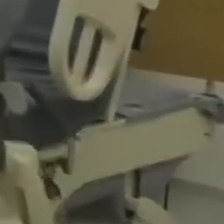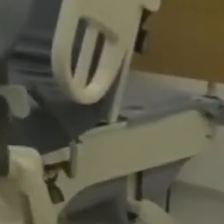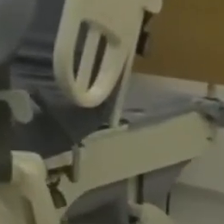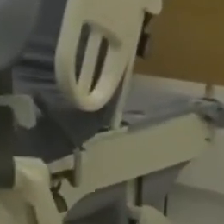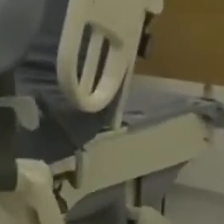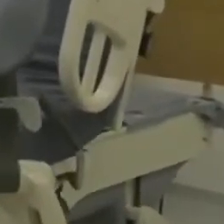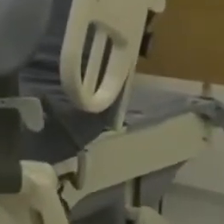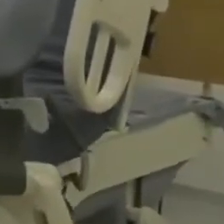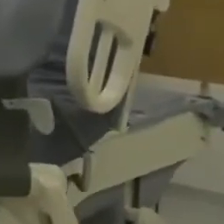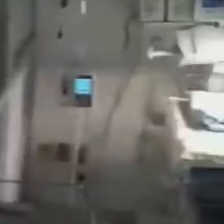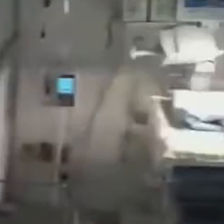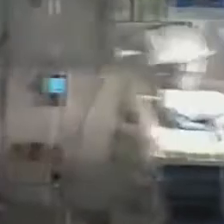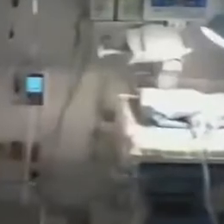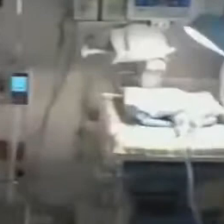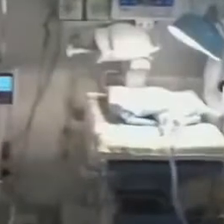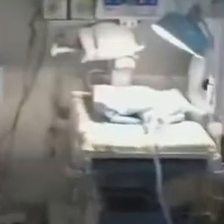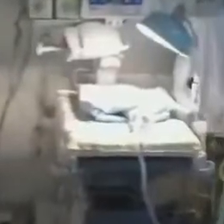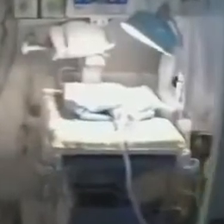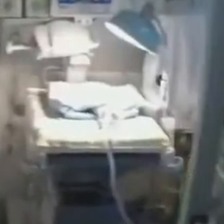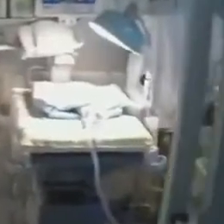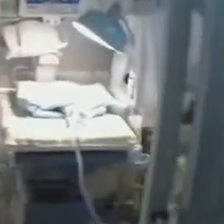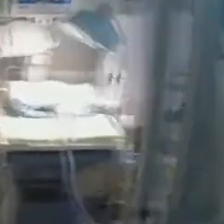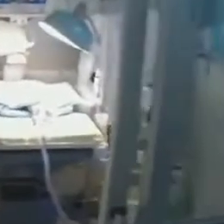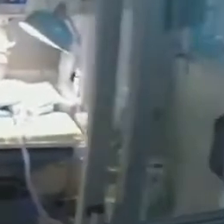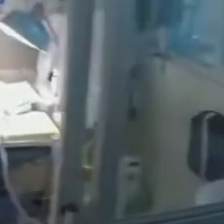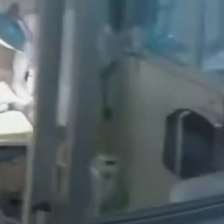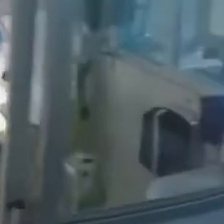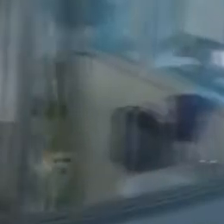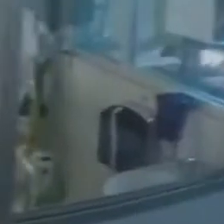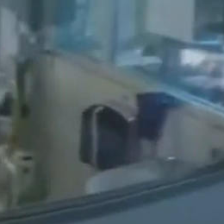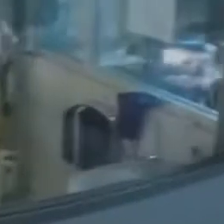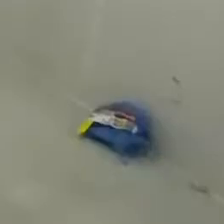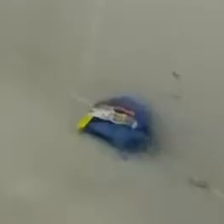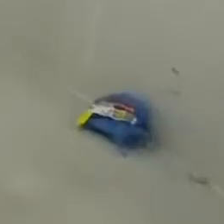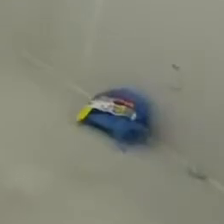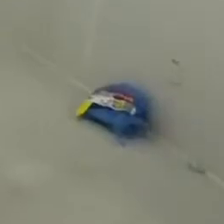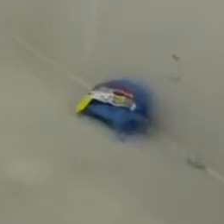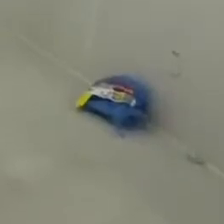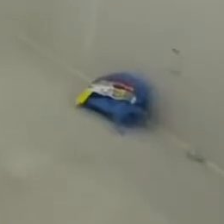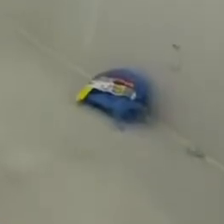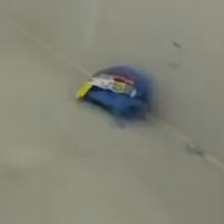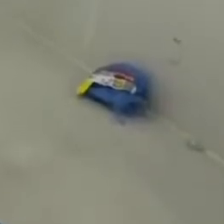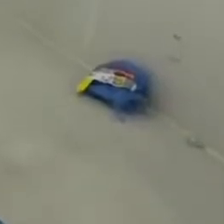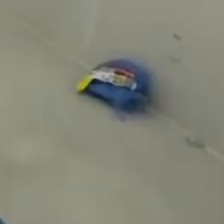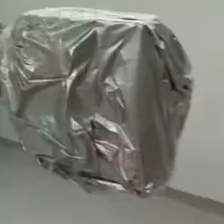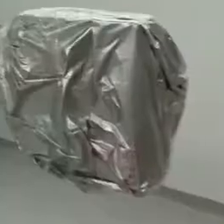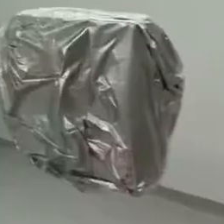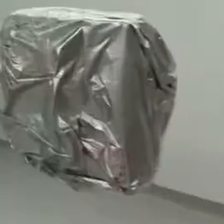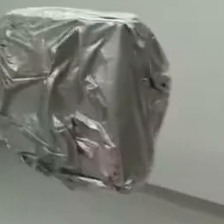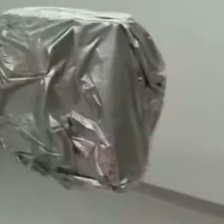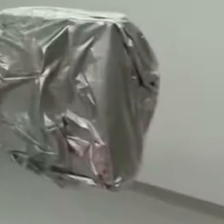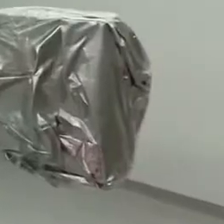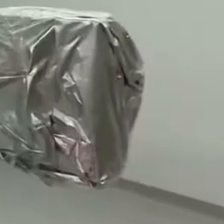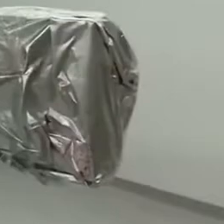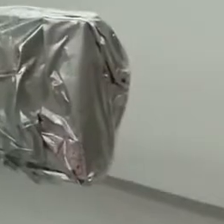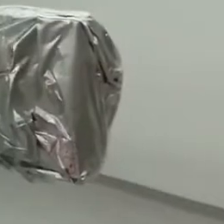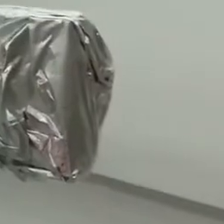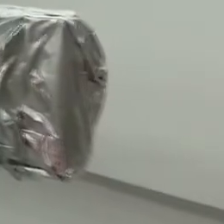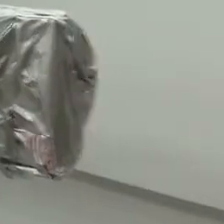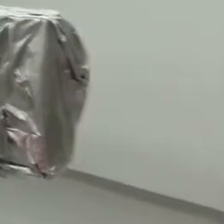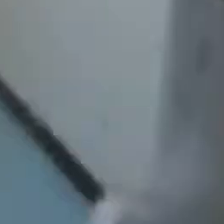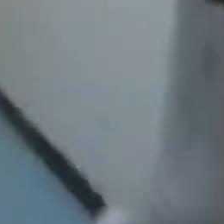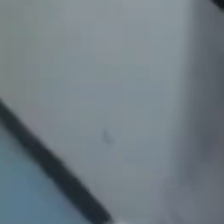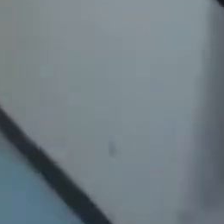de especialidades como tomografía, resonancia magnética y radioterapia. Tendrá equipamiento de